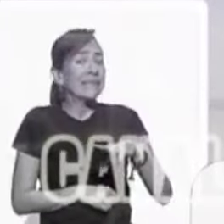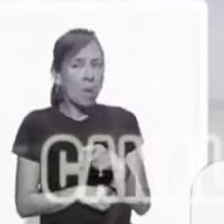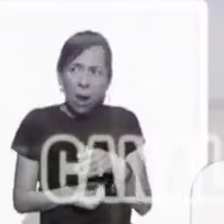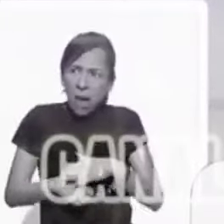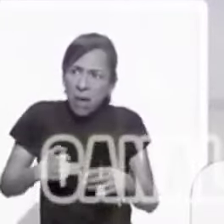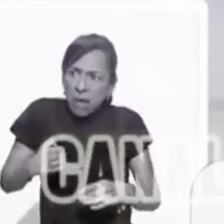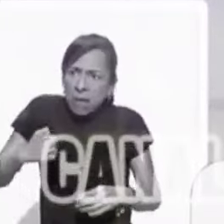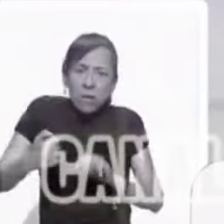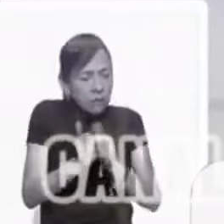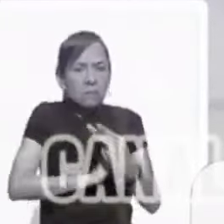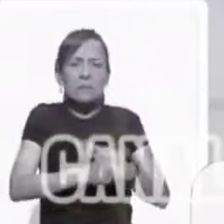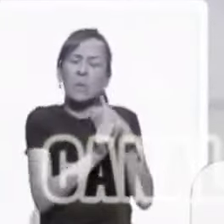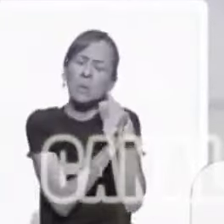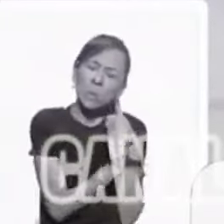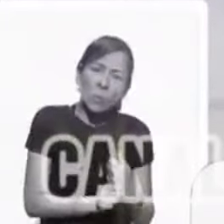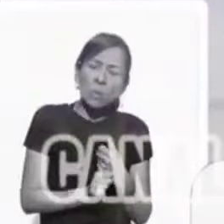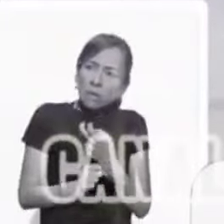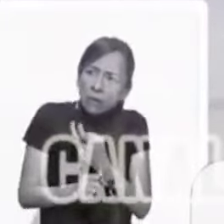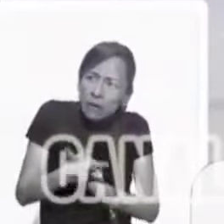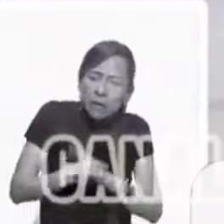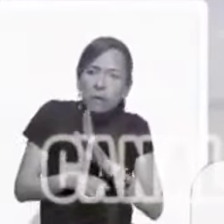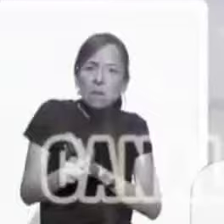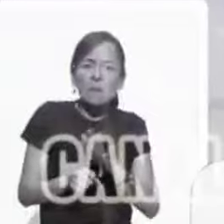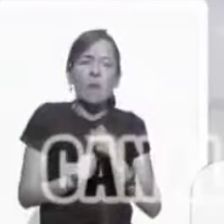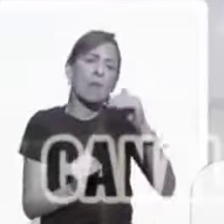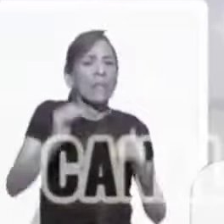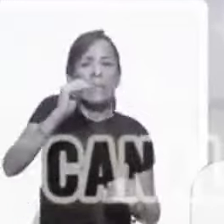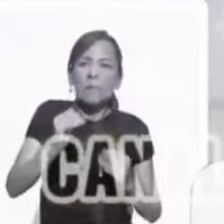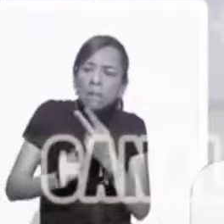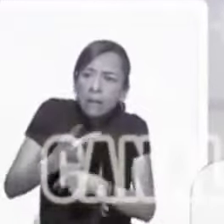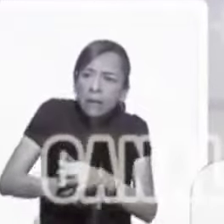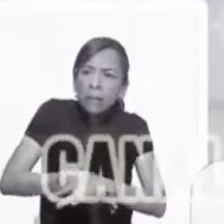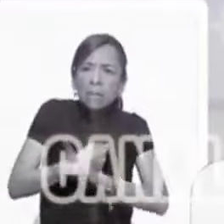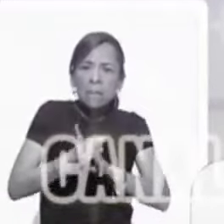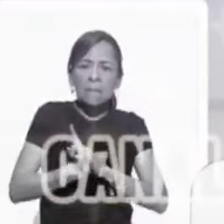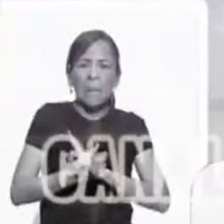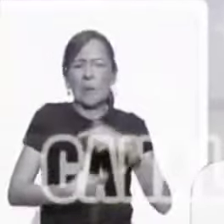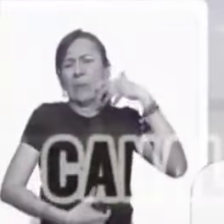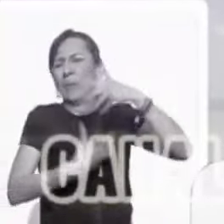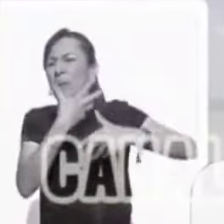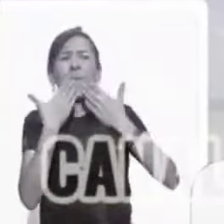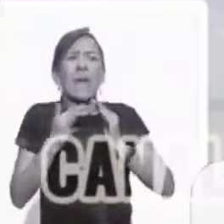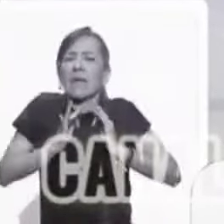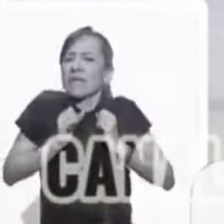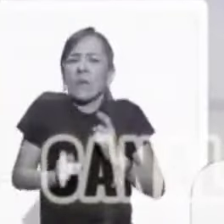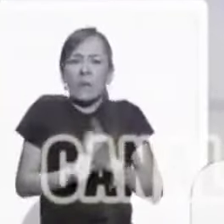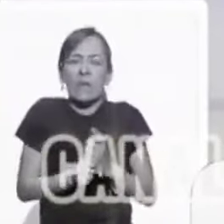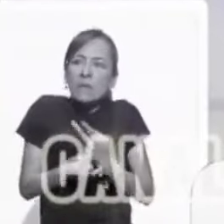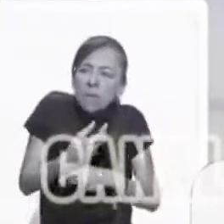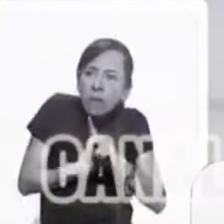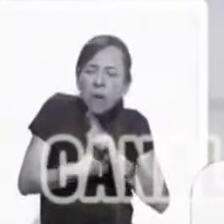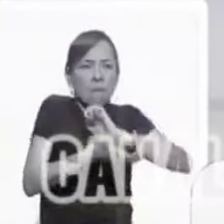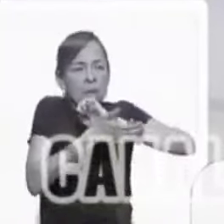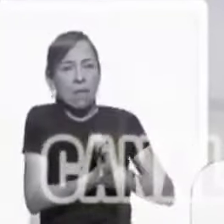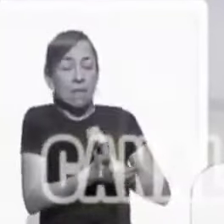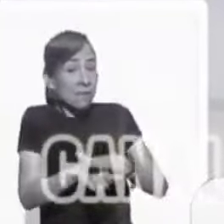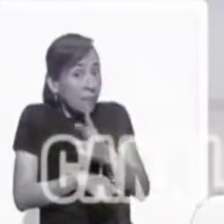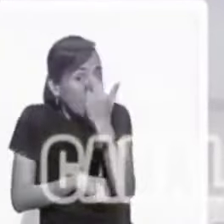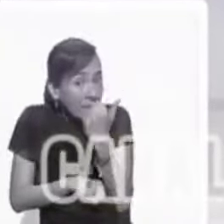ha generado demasiada desigualdad ha generado demasiada violencia ha generado demasiado racismo y lo que estamos haciendo no por eso México es tan importante